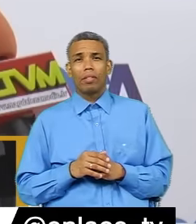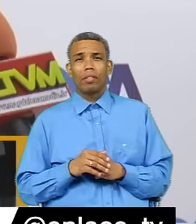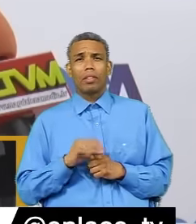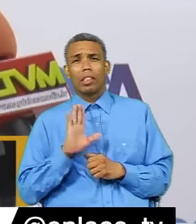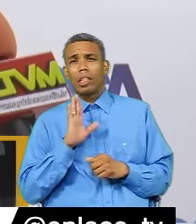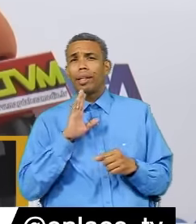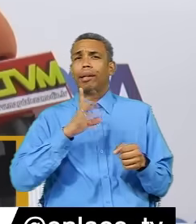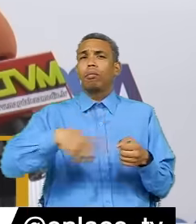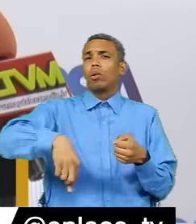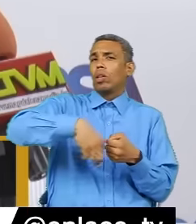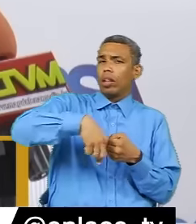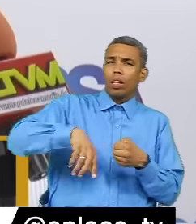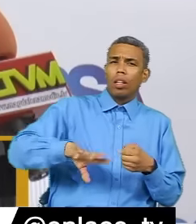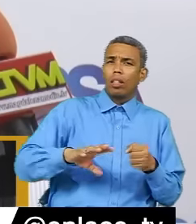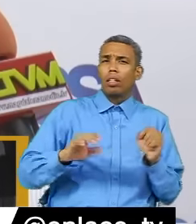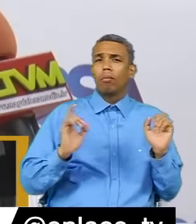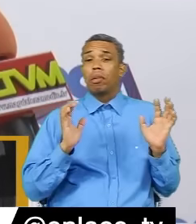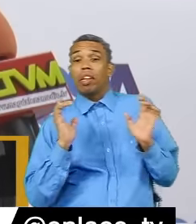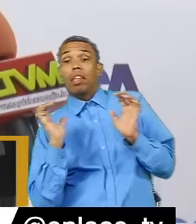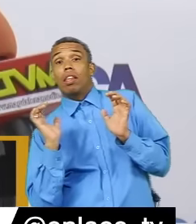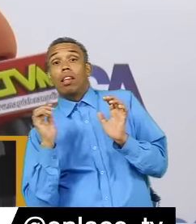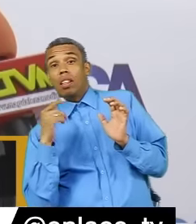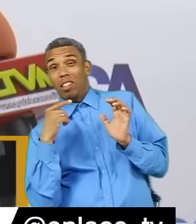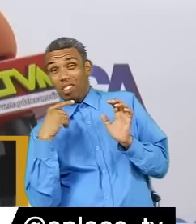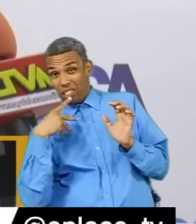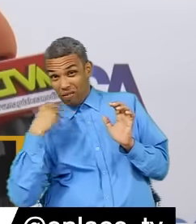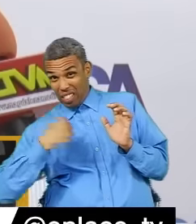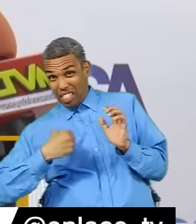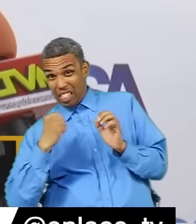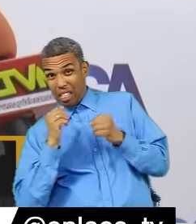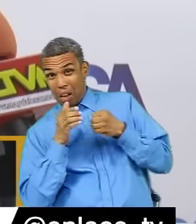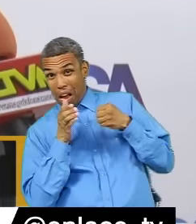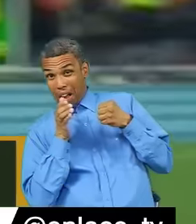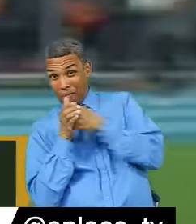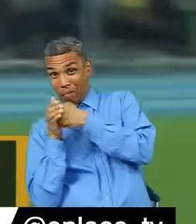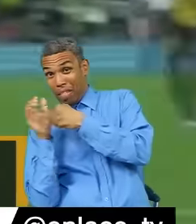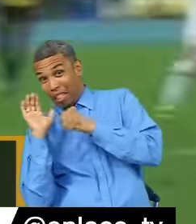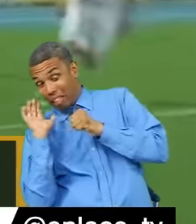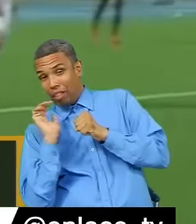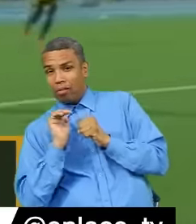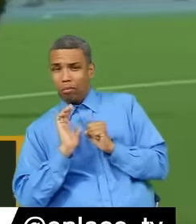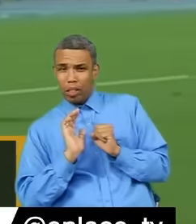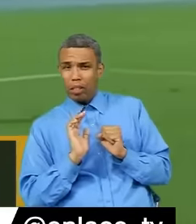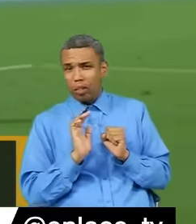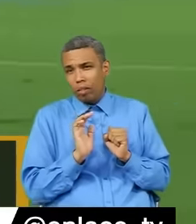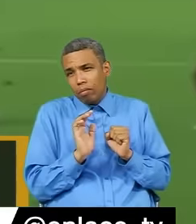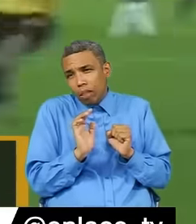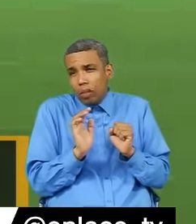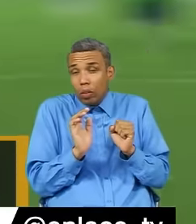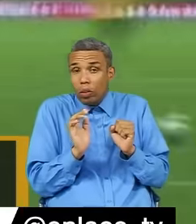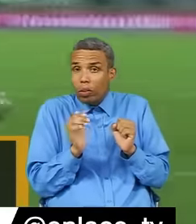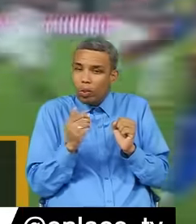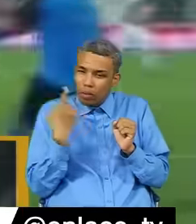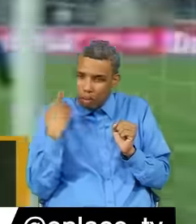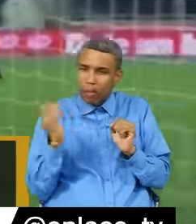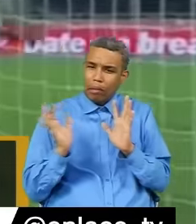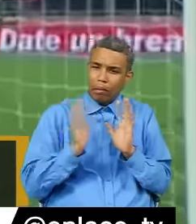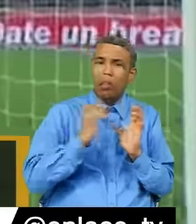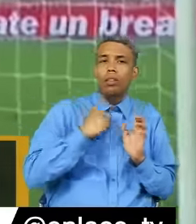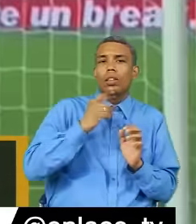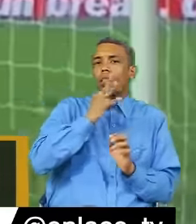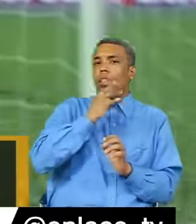tiro, pero igual, no era la propuesta para un equipo que quiere estar entre los 8 primeros. En la próxima jornada, la 15, Santa Fe jugará la